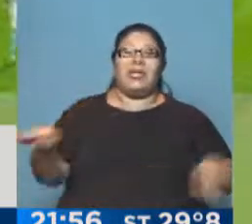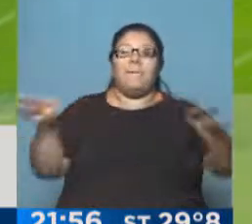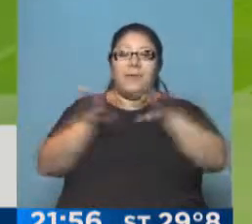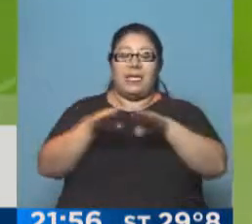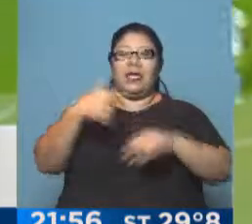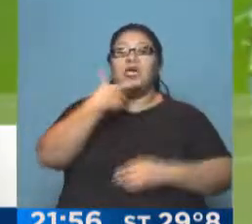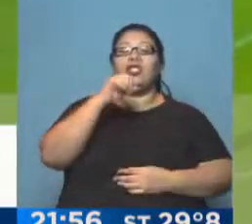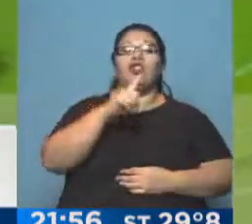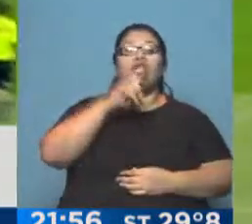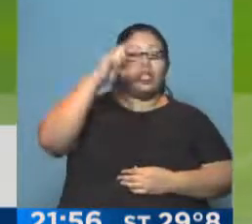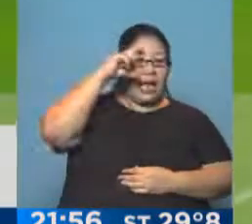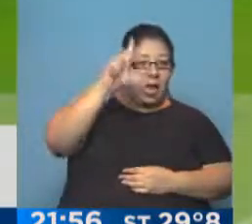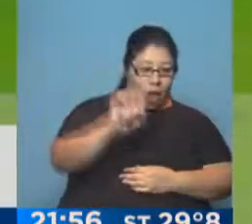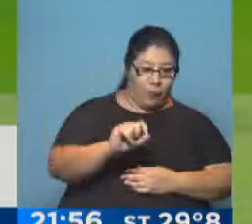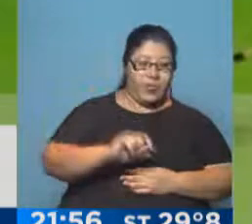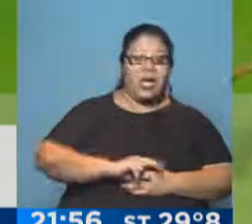El segundo lo hizo Sanabria.